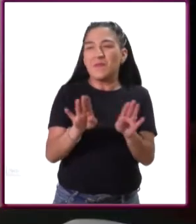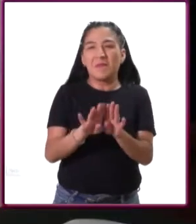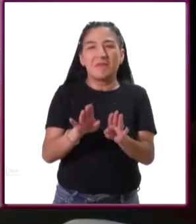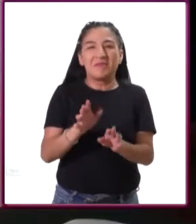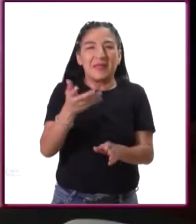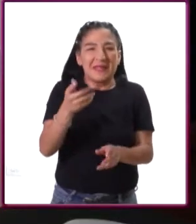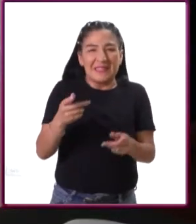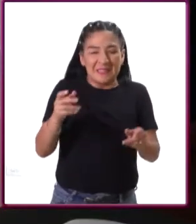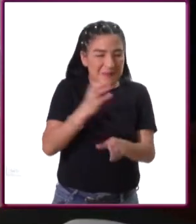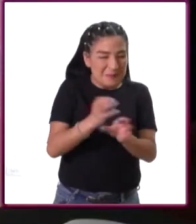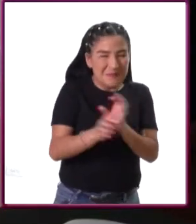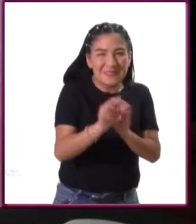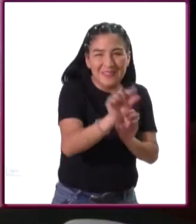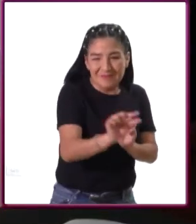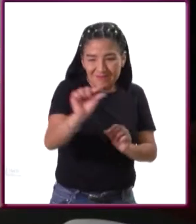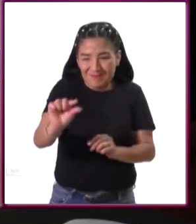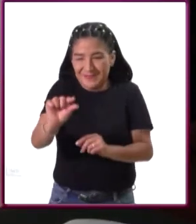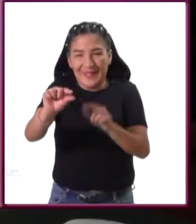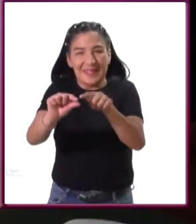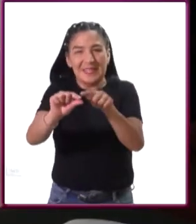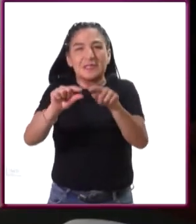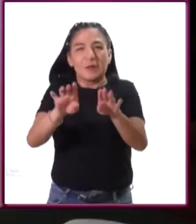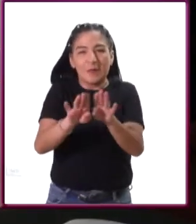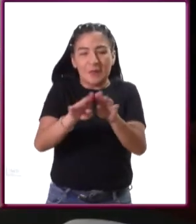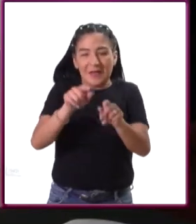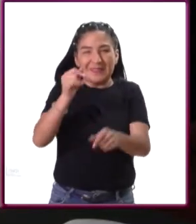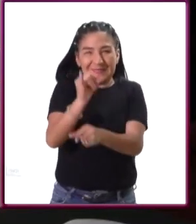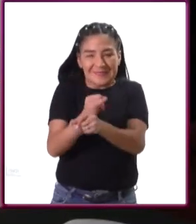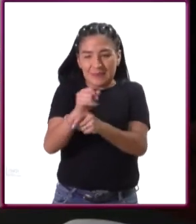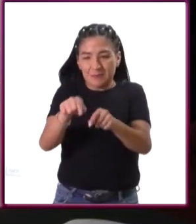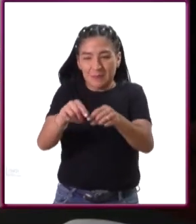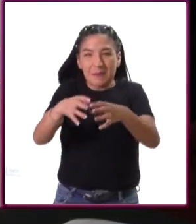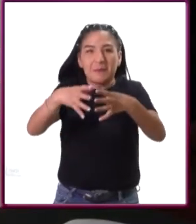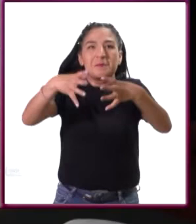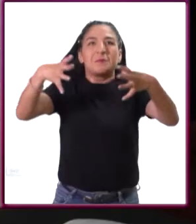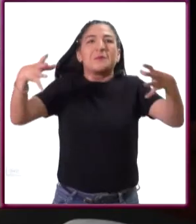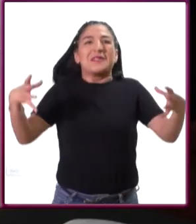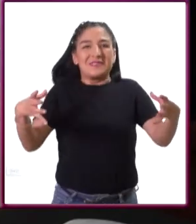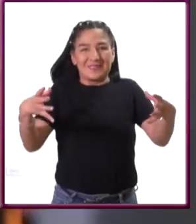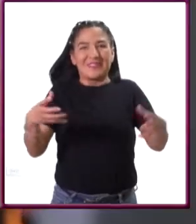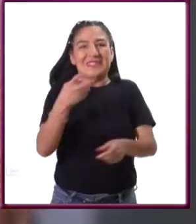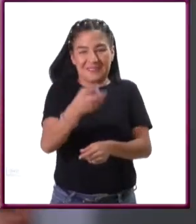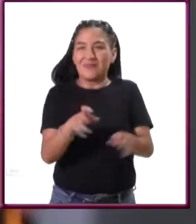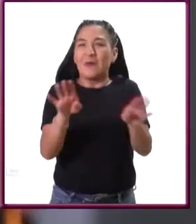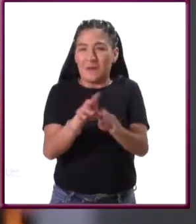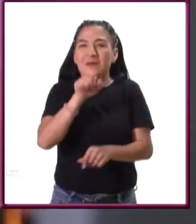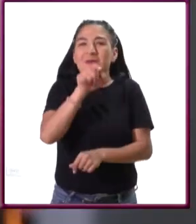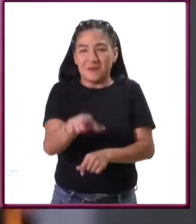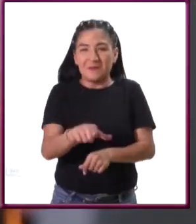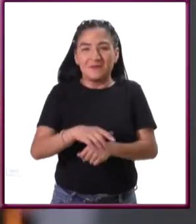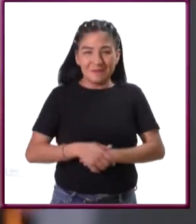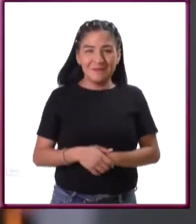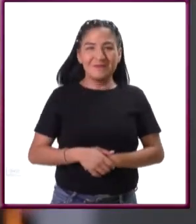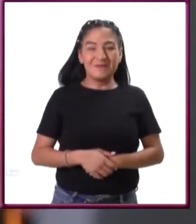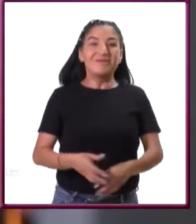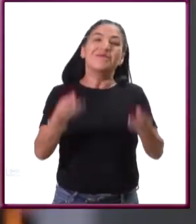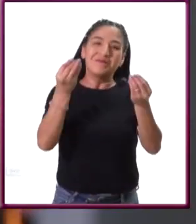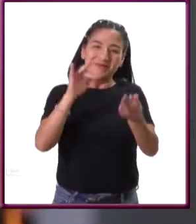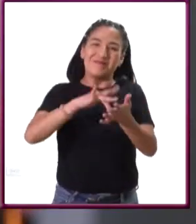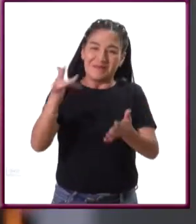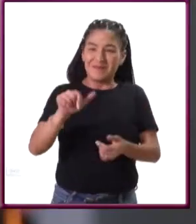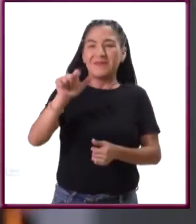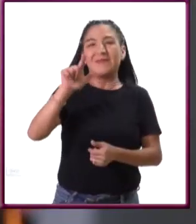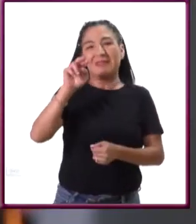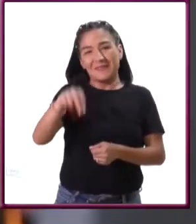sepa y buscar la manera de extenderlo y generalizarlo. Y siempre la misma, ¿no? Exacto. Pues muchas gracias, Alan, por estar con nosotros. Fue muy,